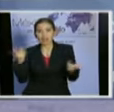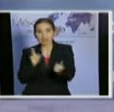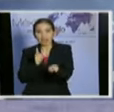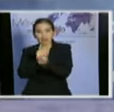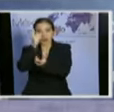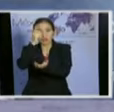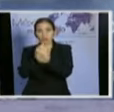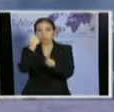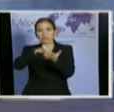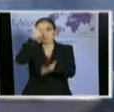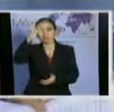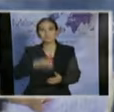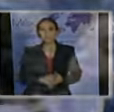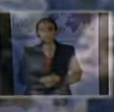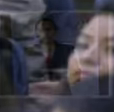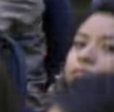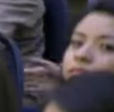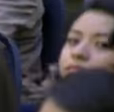nada más. Muchas gracias.